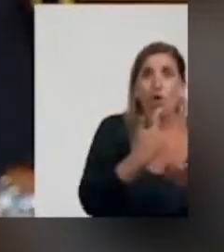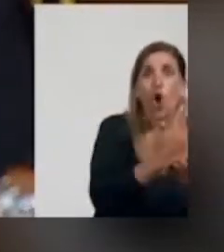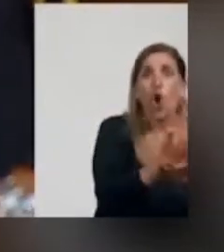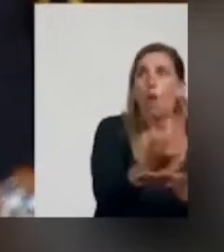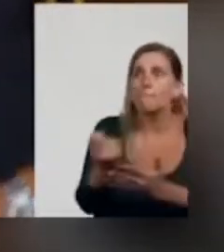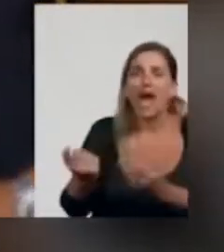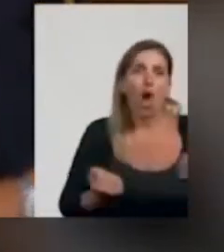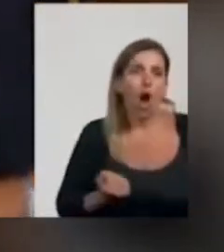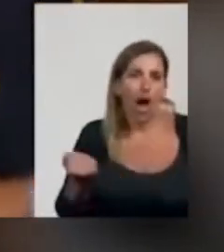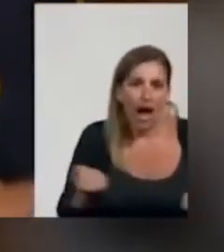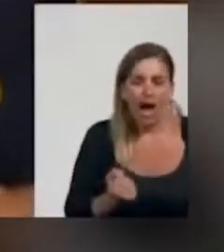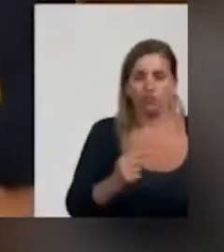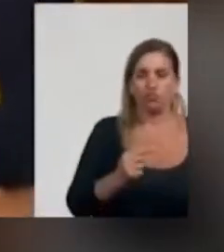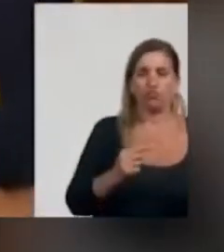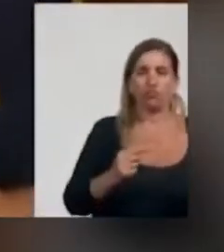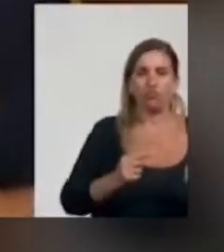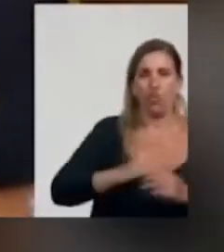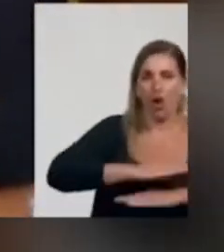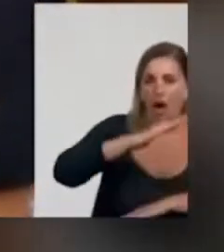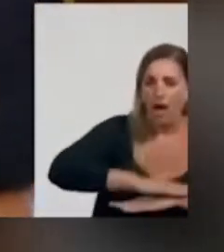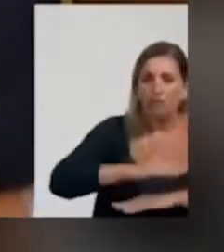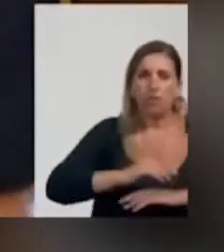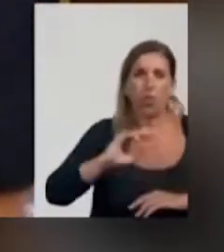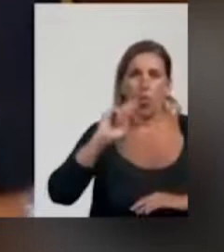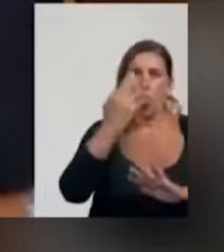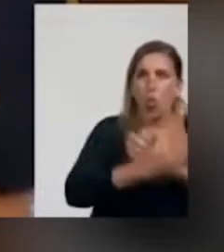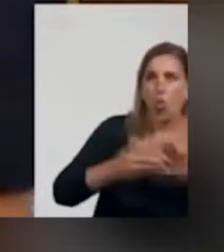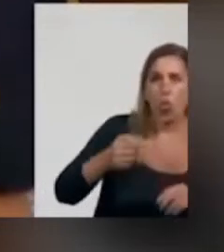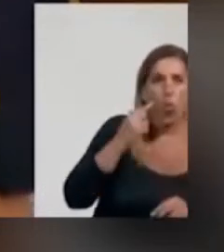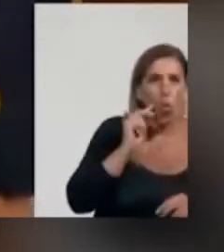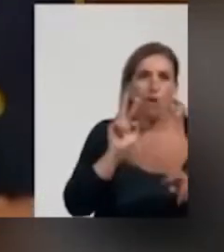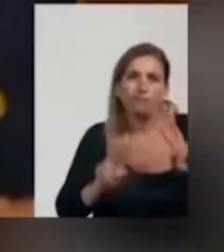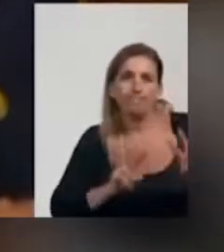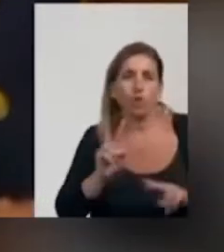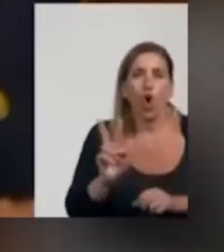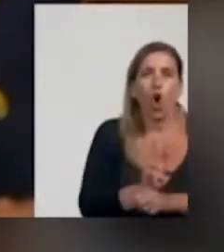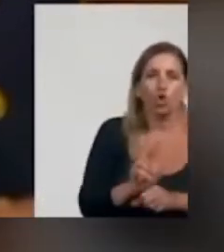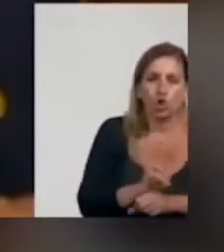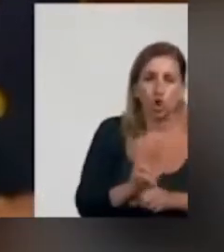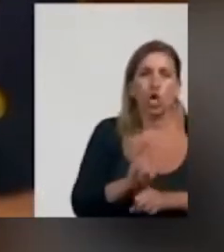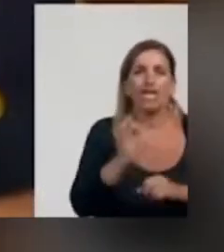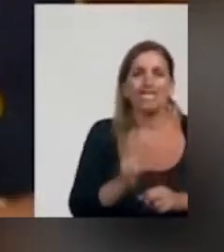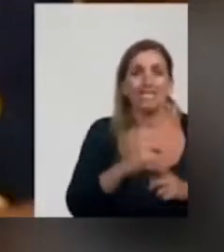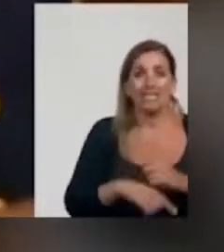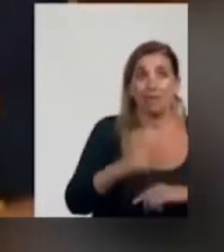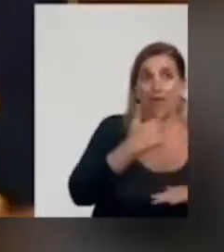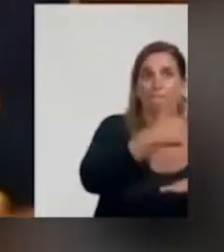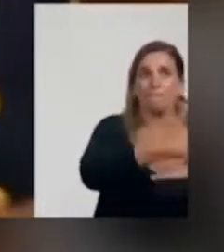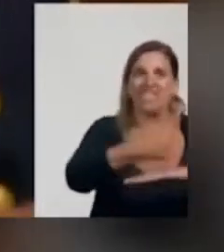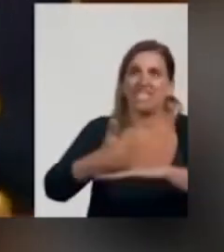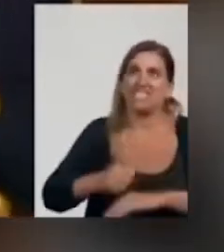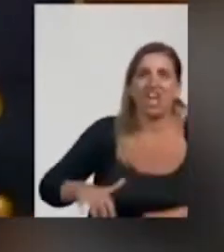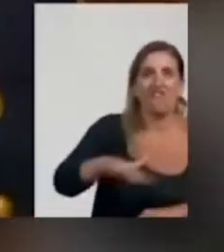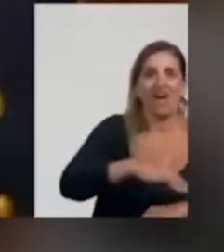se compraron móviles y ellos recorren a lo largo y ancho de nuestro país, así como la presencia cada vez más notoria en los barrios